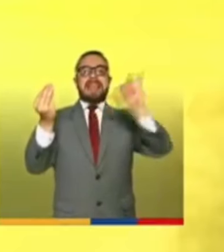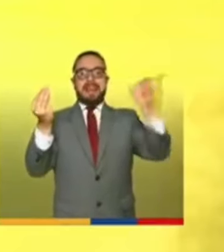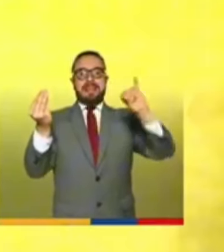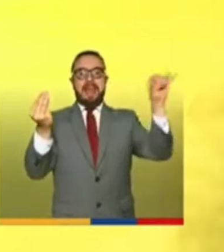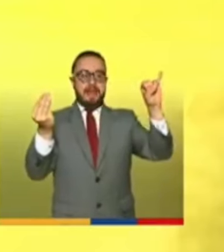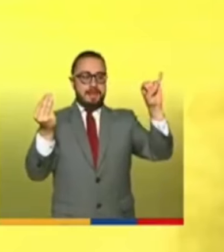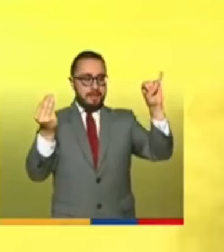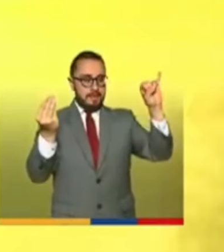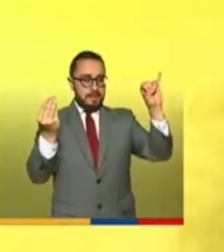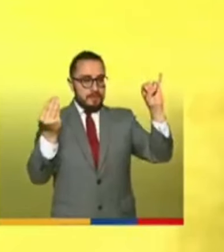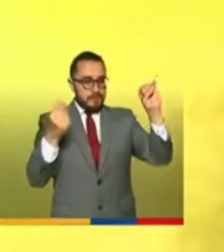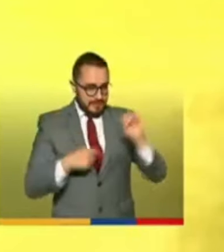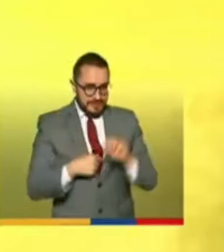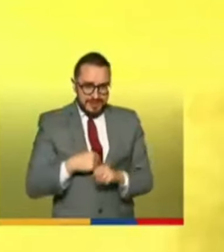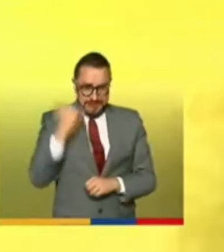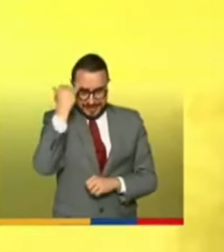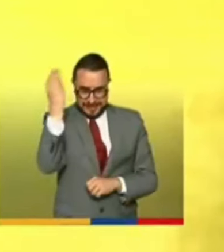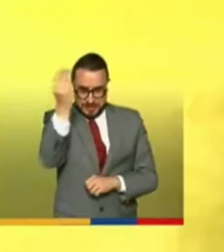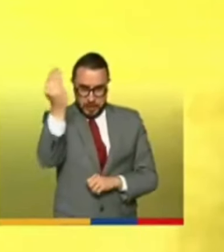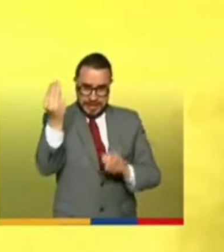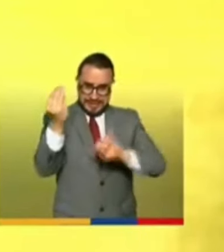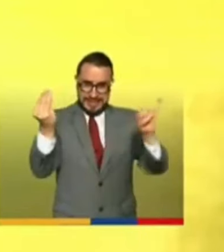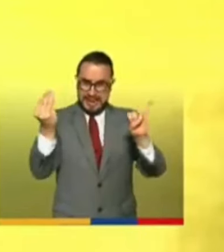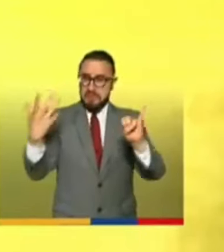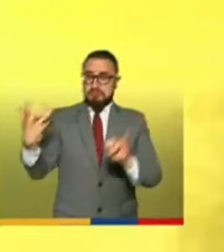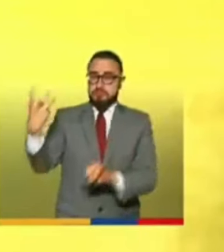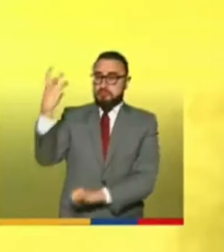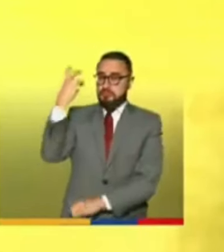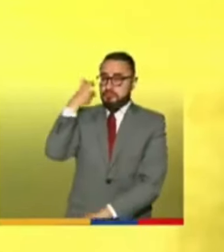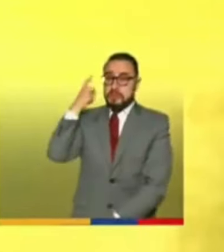lo cual de la izquierda desde hace décadas,